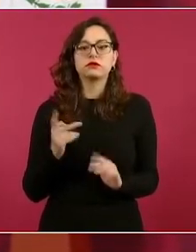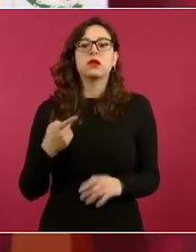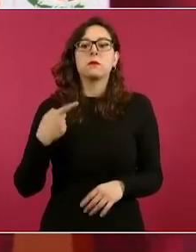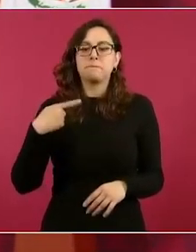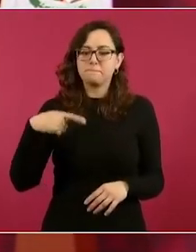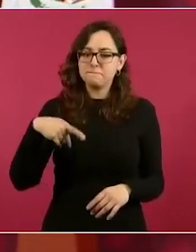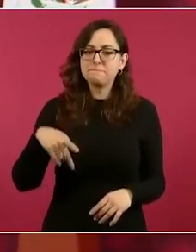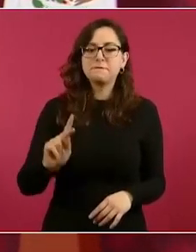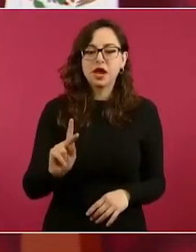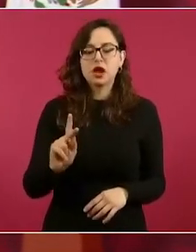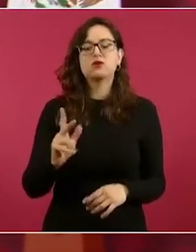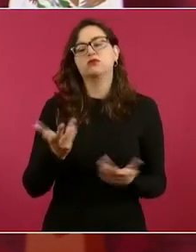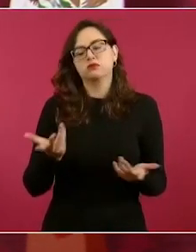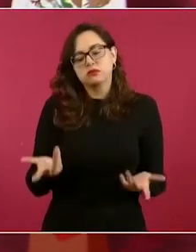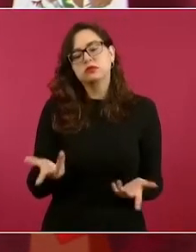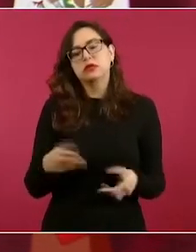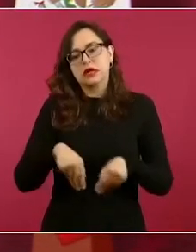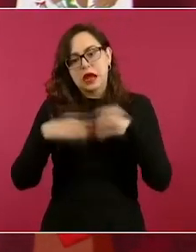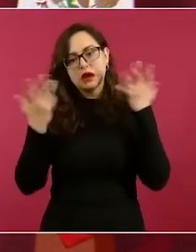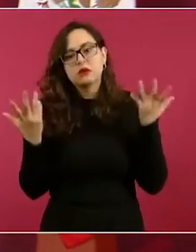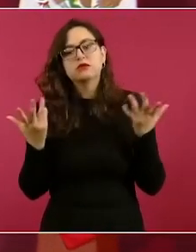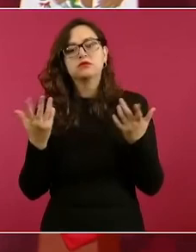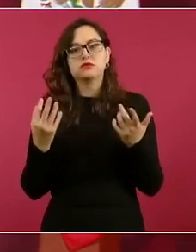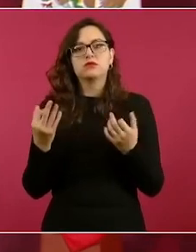público, notorio,